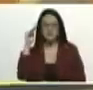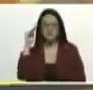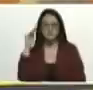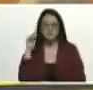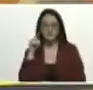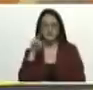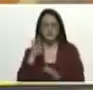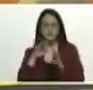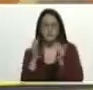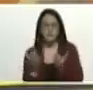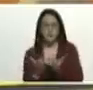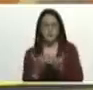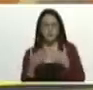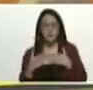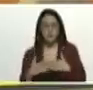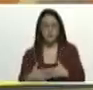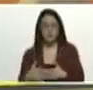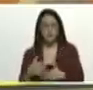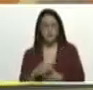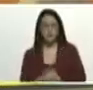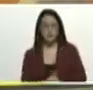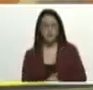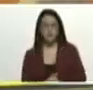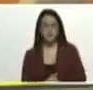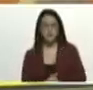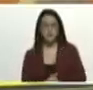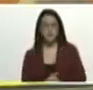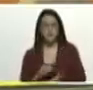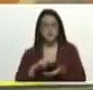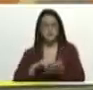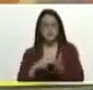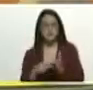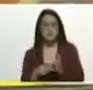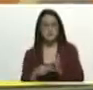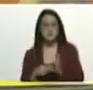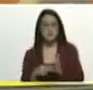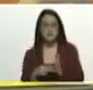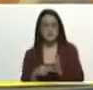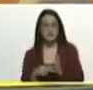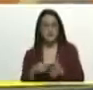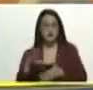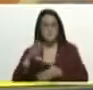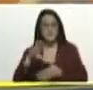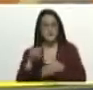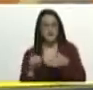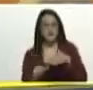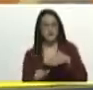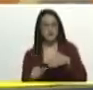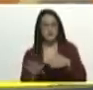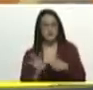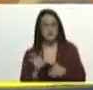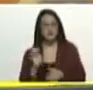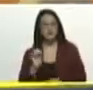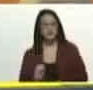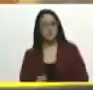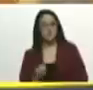Ese mundo que se va dibujando amerita una América del Sur unida.